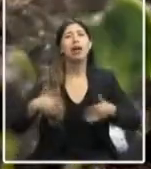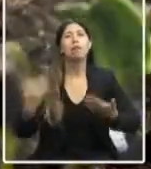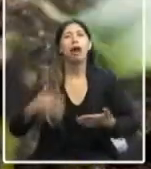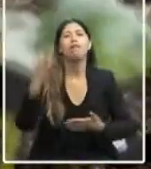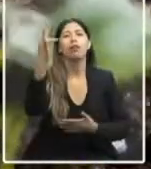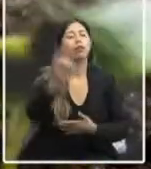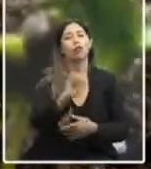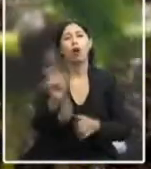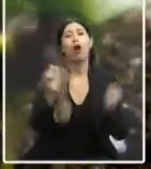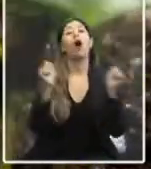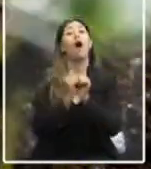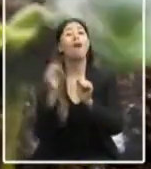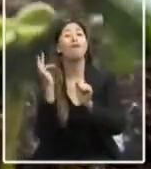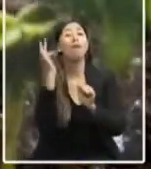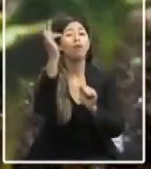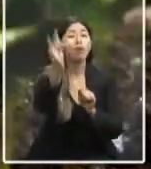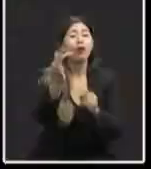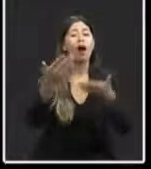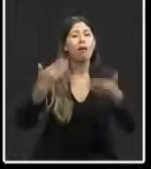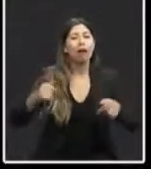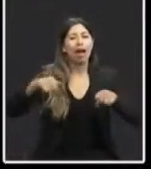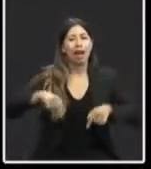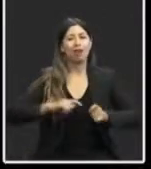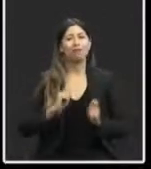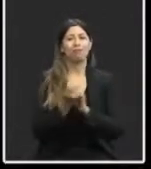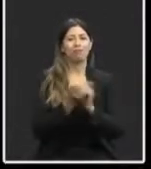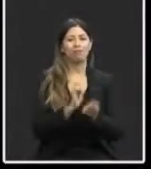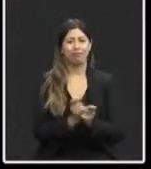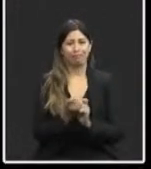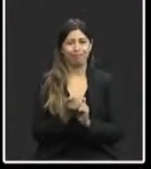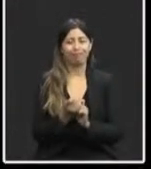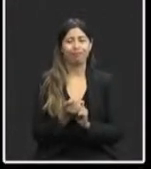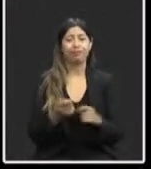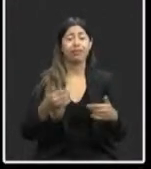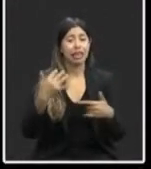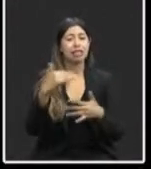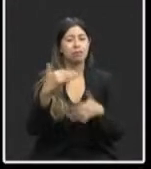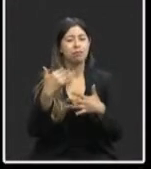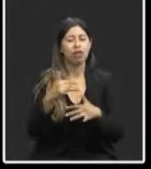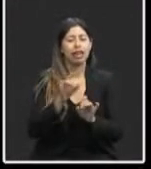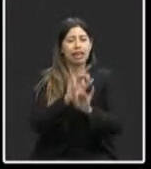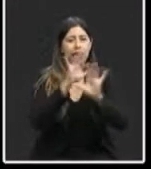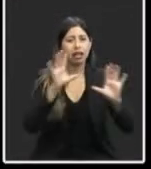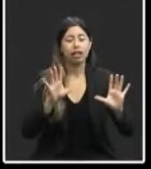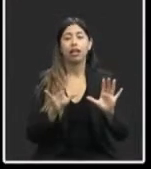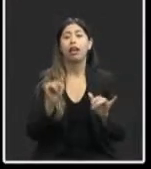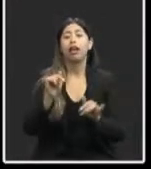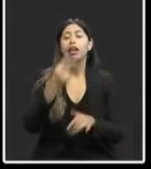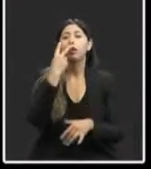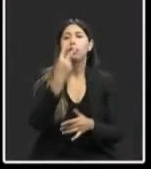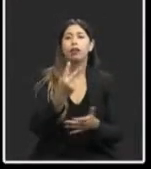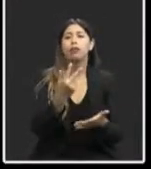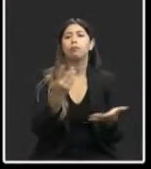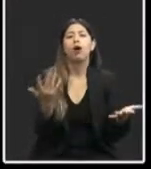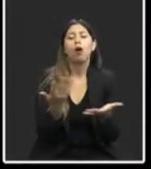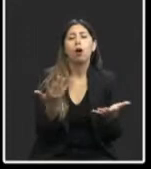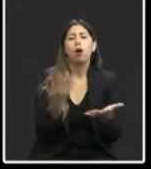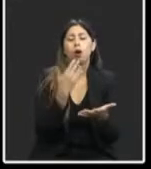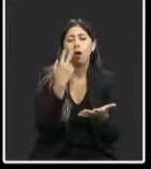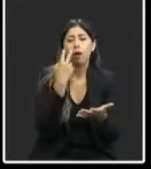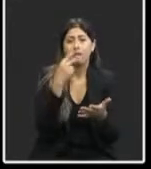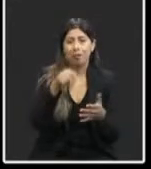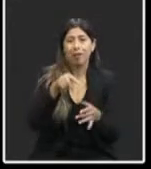el futuro para el presente es importante. Esto lo vimos con Rolls-Royce cuando dimos el curso